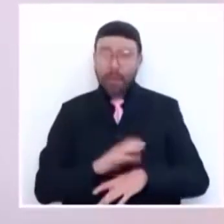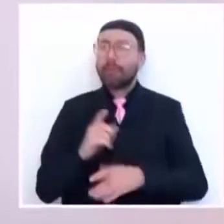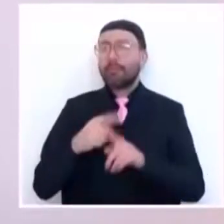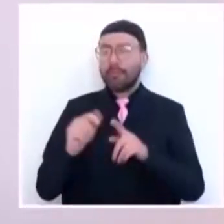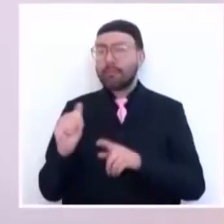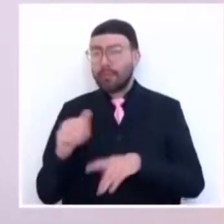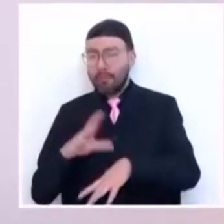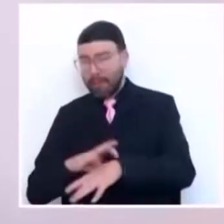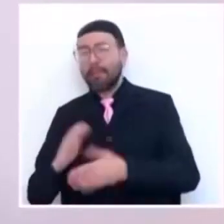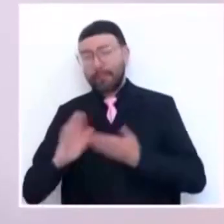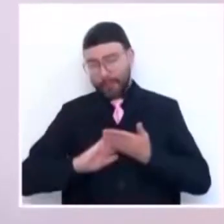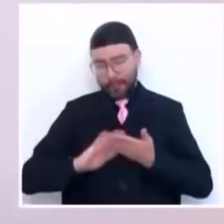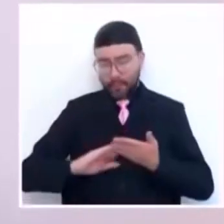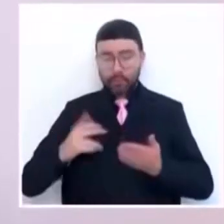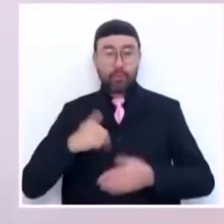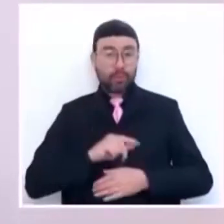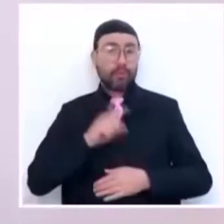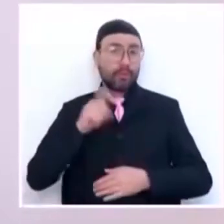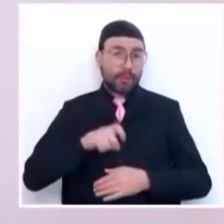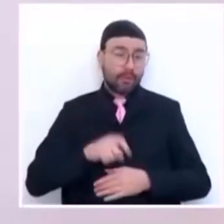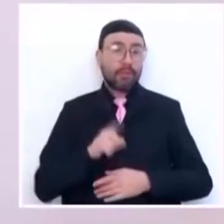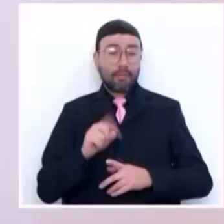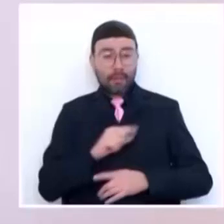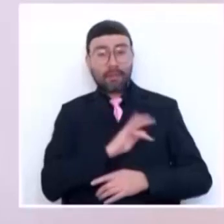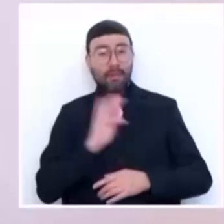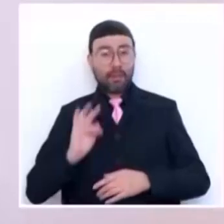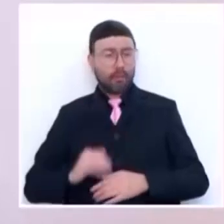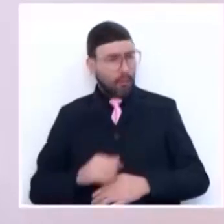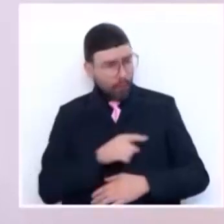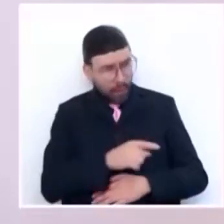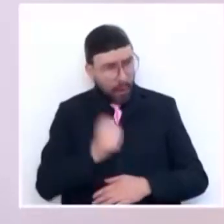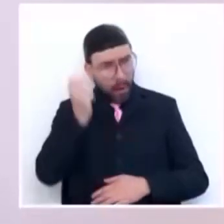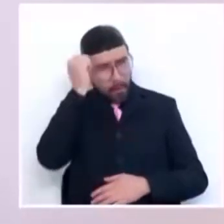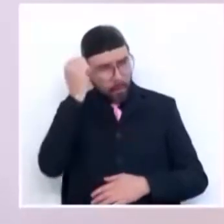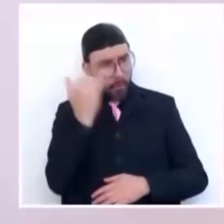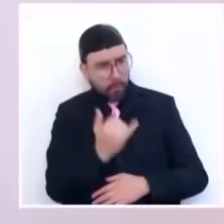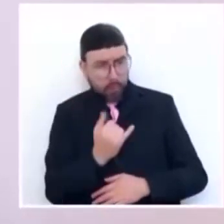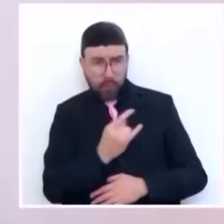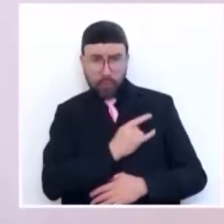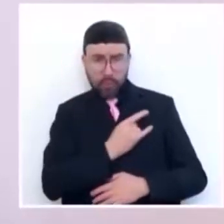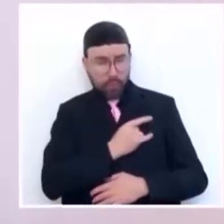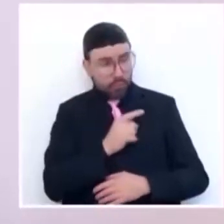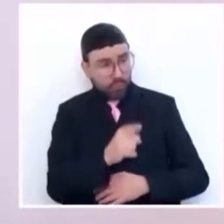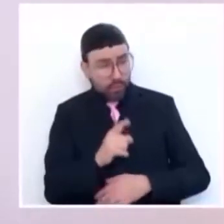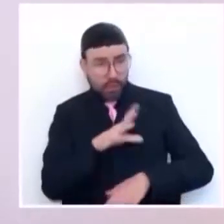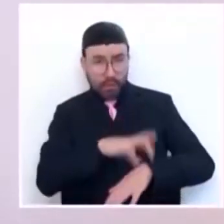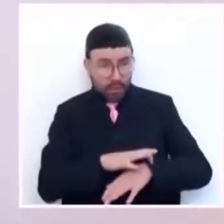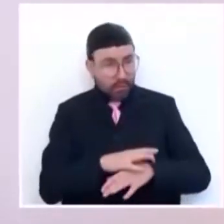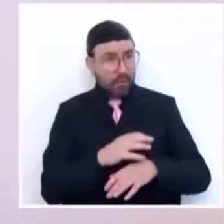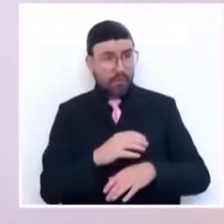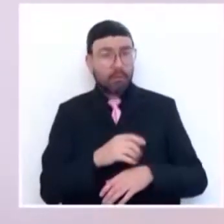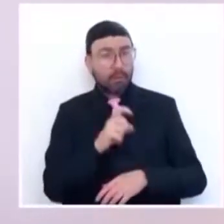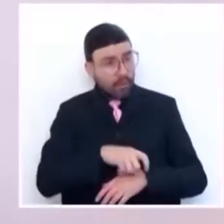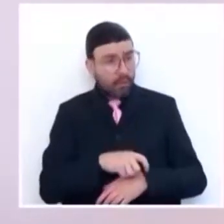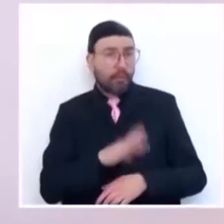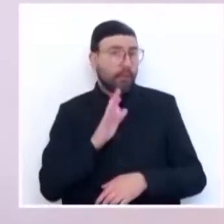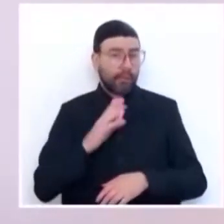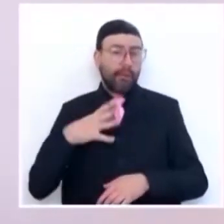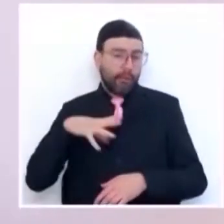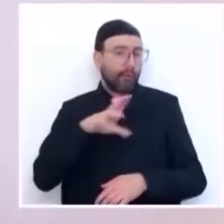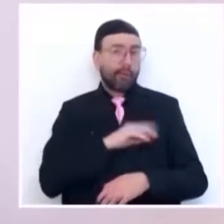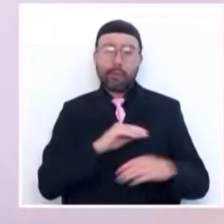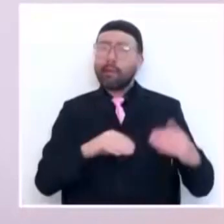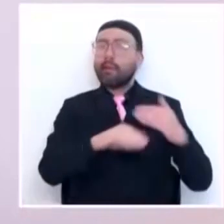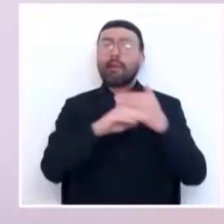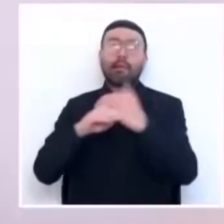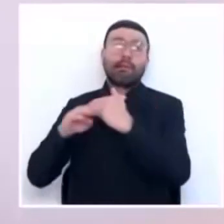sanando al sanador, porque nosotros también necesitamos terapia. Usted dirá, ay, ella que es la decana de una facultad de medicina y necesita, sí, es que somos humanos. Y